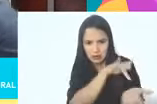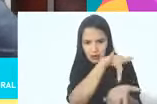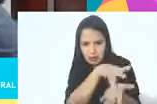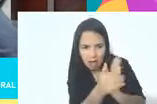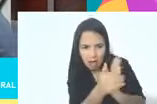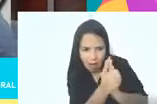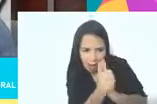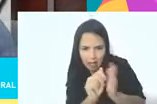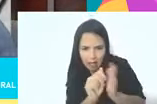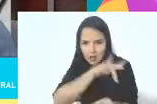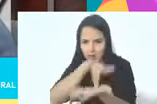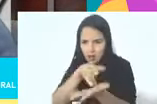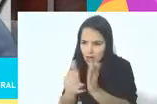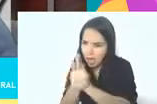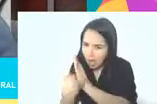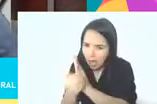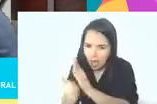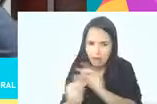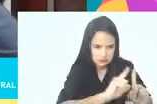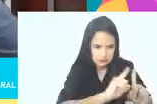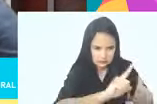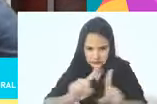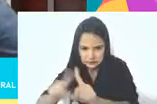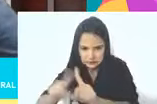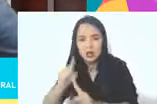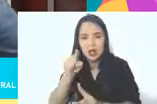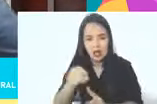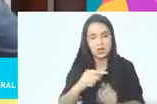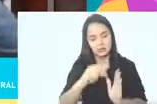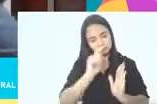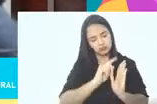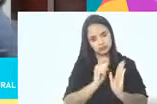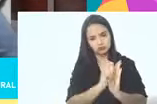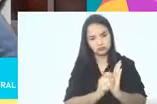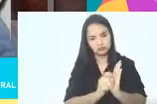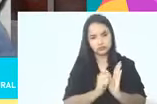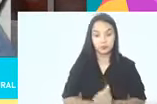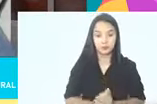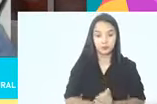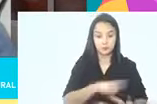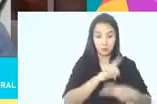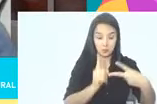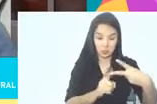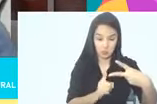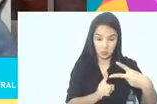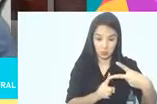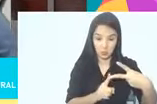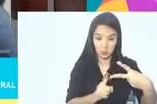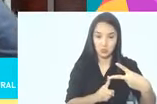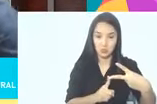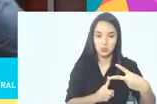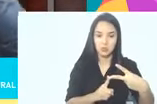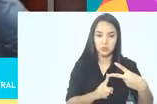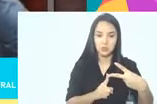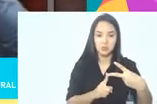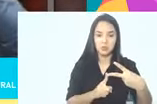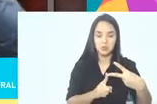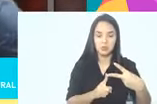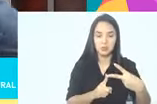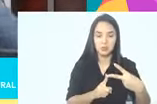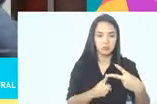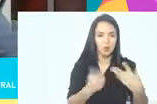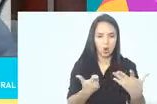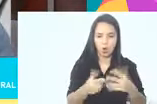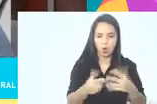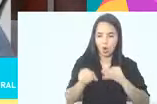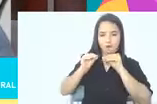se está retransmitiendo esta socialización para que todos los actores culturales, gracias al alcance y a la población